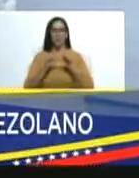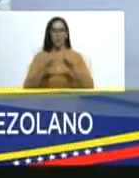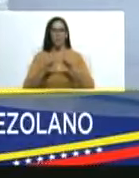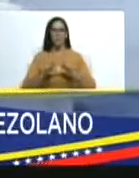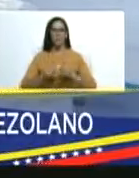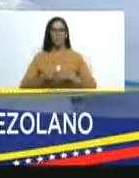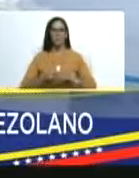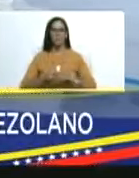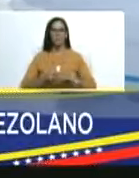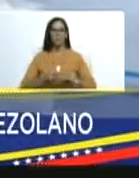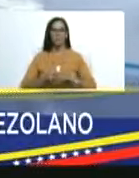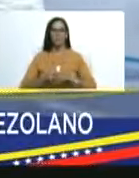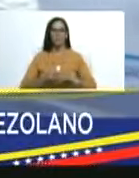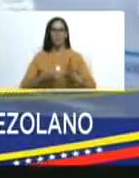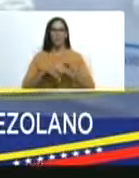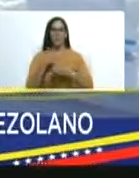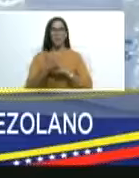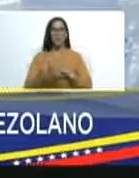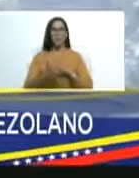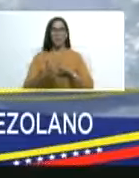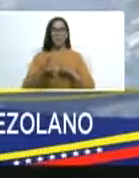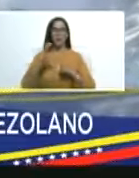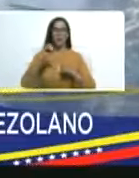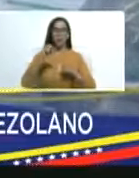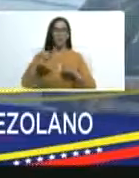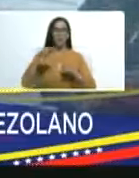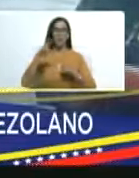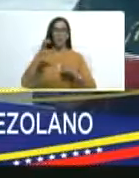punto de cuenta. Plan Coporo.